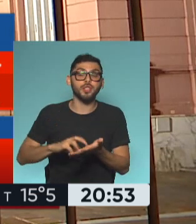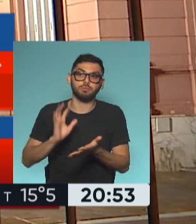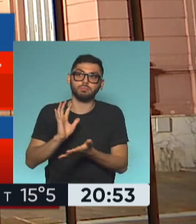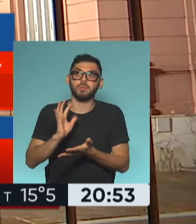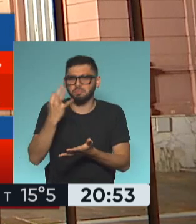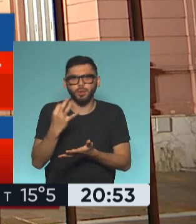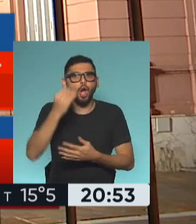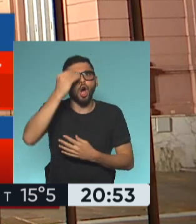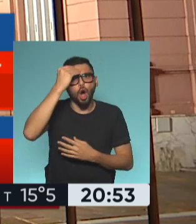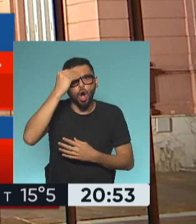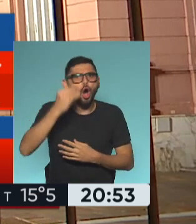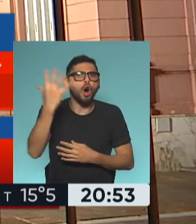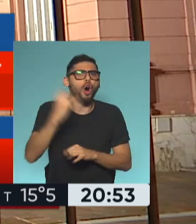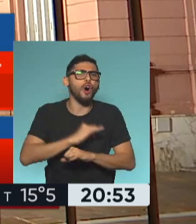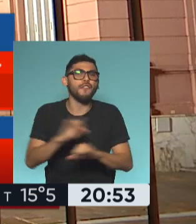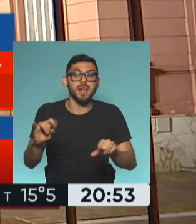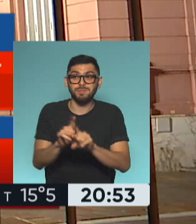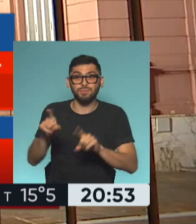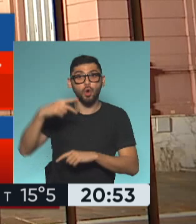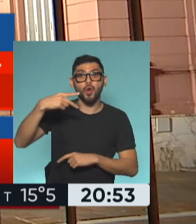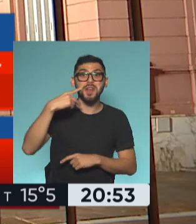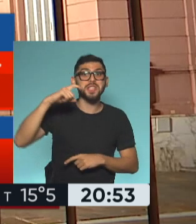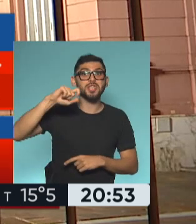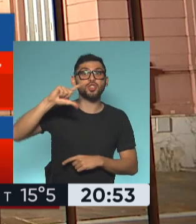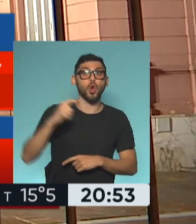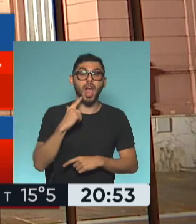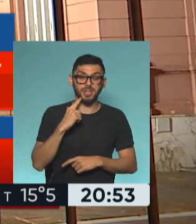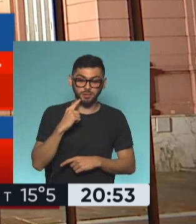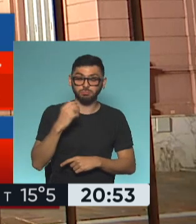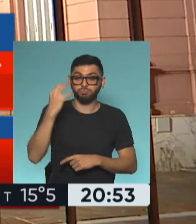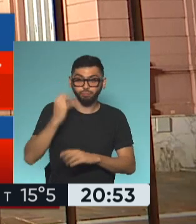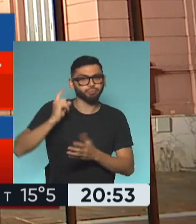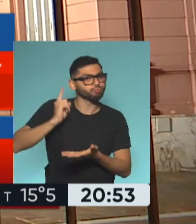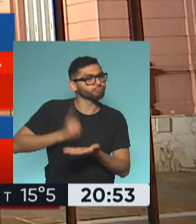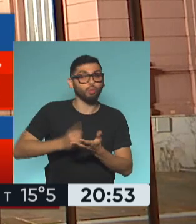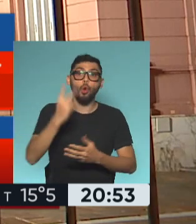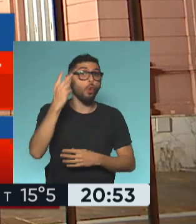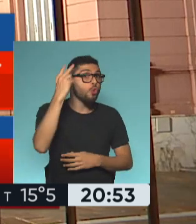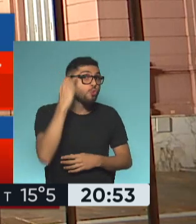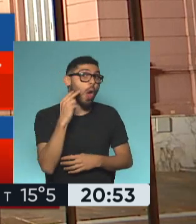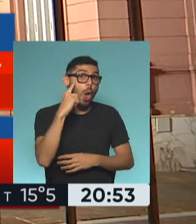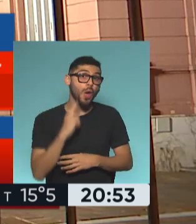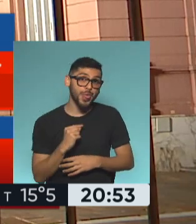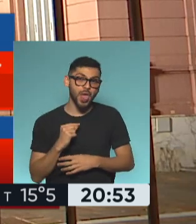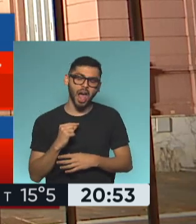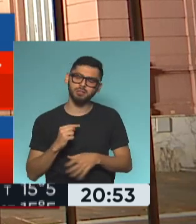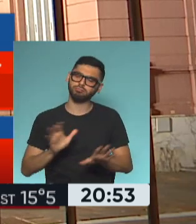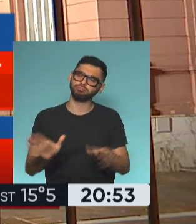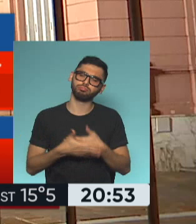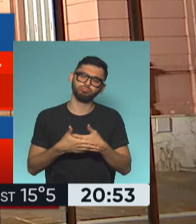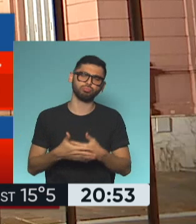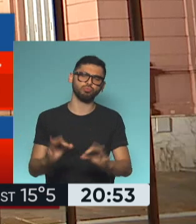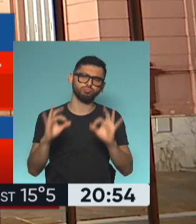oficial de lo que anunciabas, Nicolás. Por 9 días, cierre total en las áreas, en